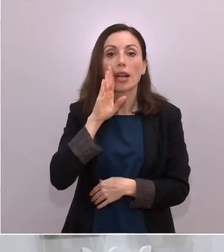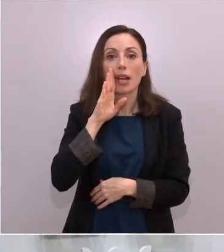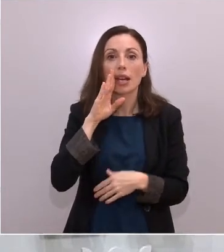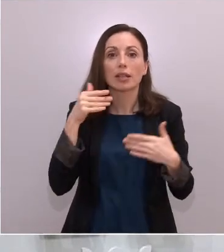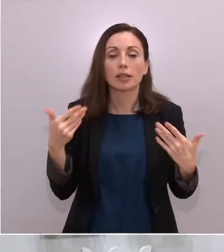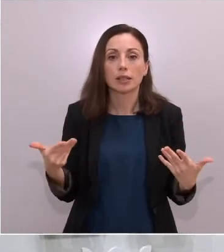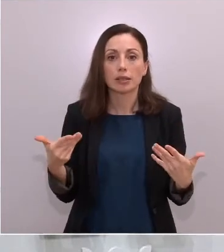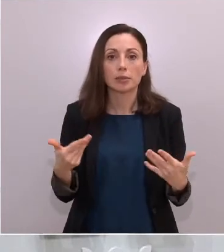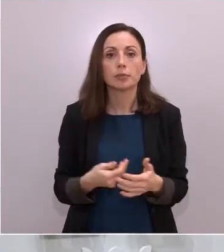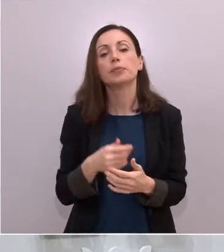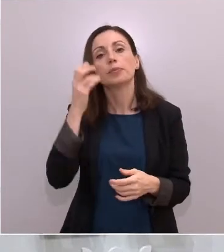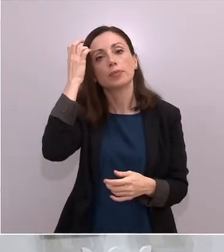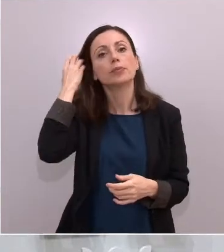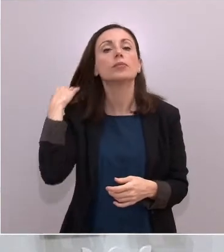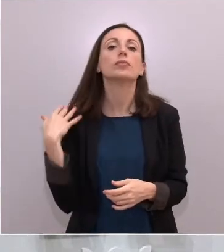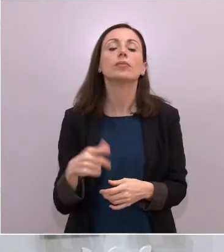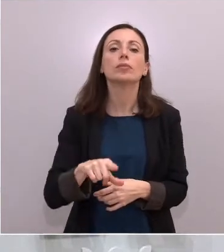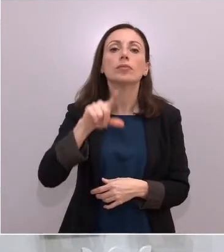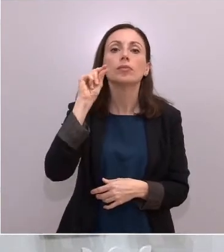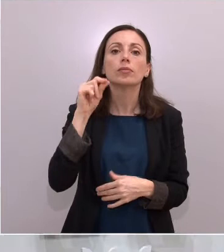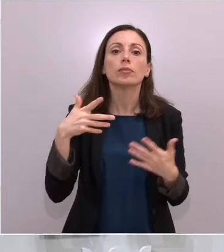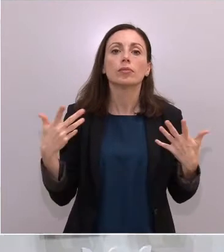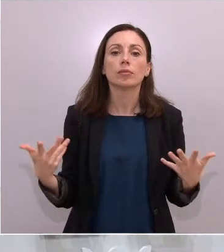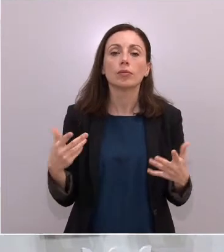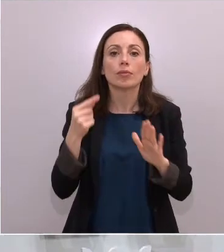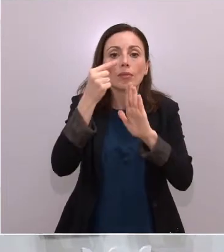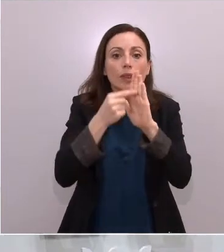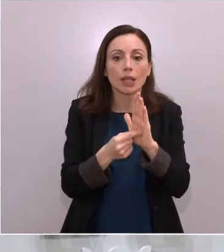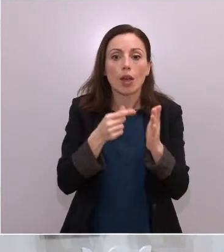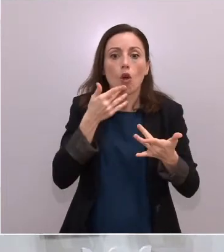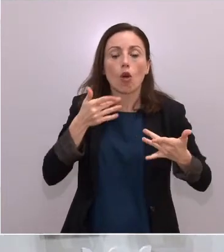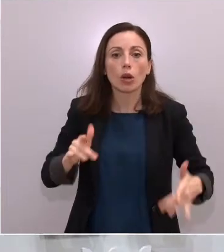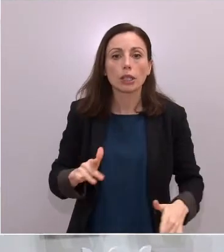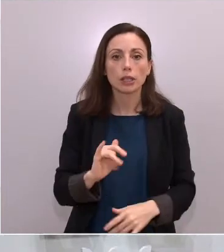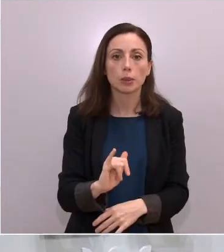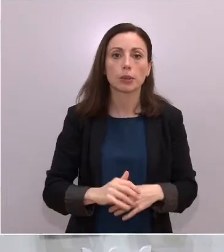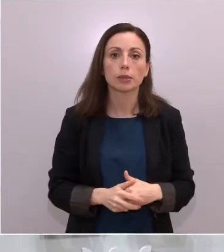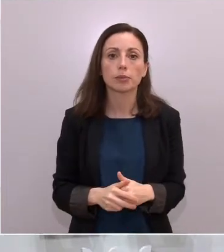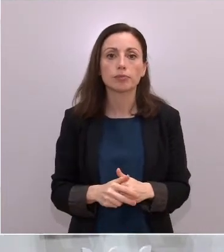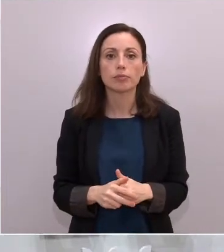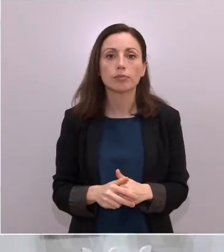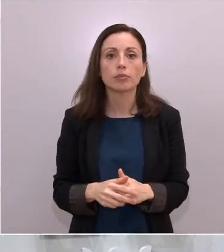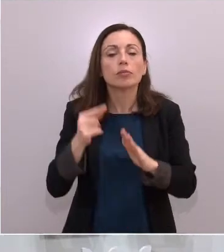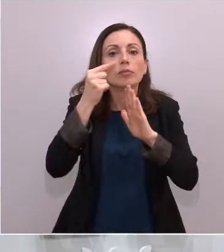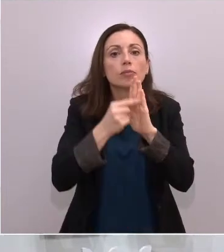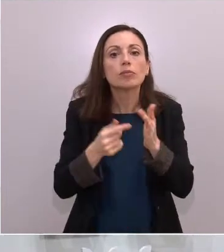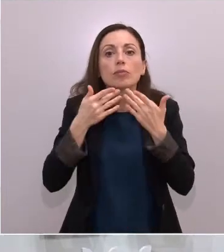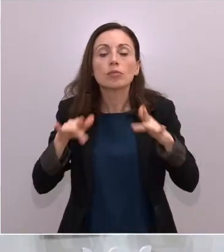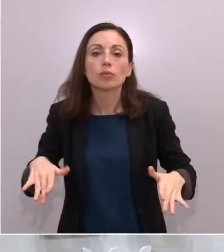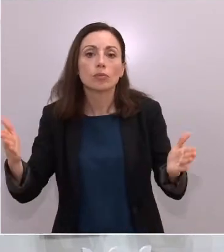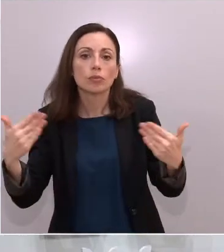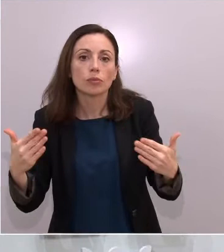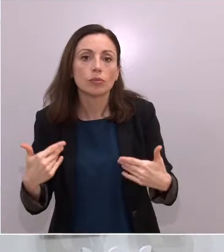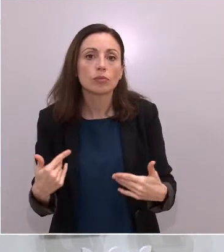respuesta al respecto, esas decisiones no se van a basar tan solo en indicadores objetivos, también habrá indicadores subjetivos,